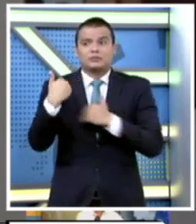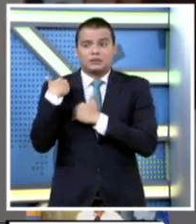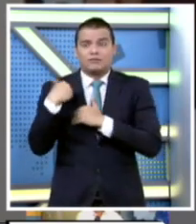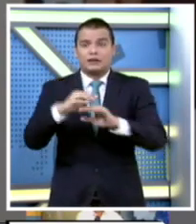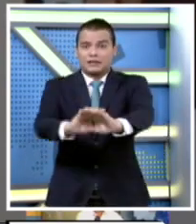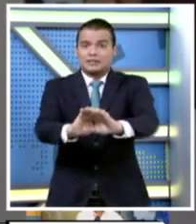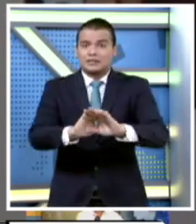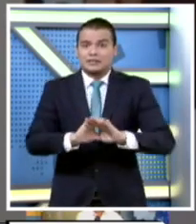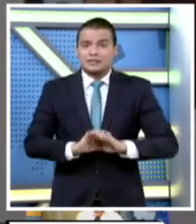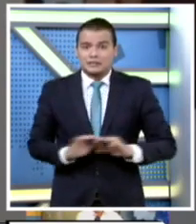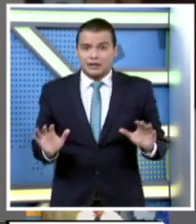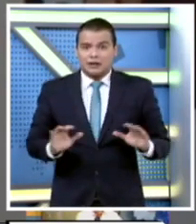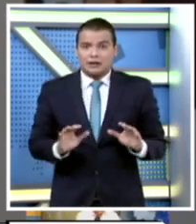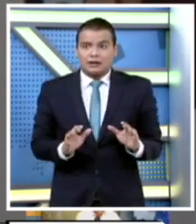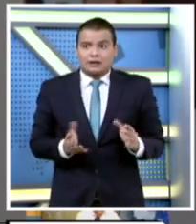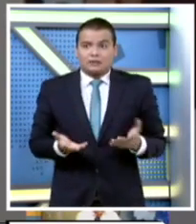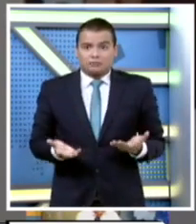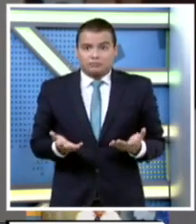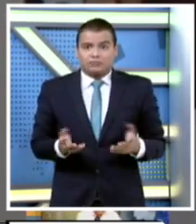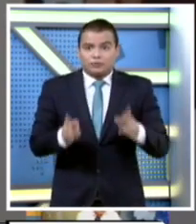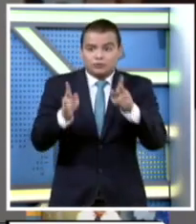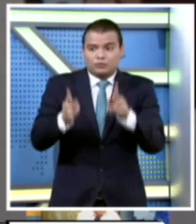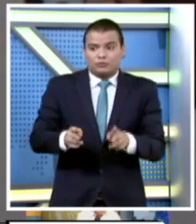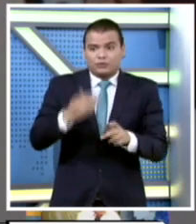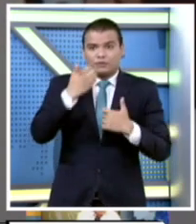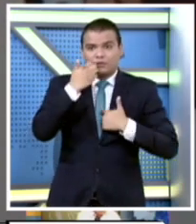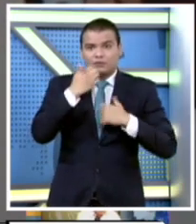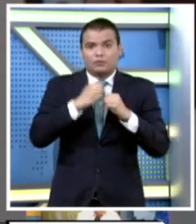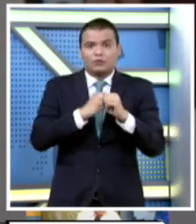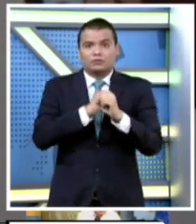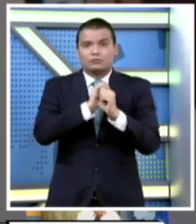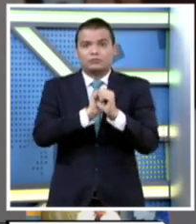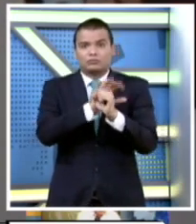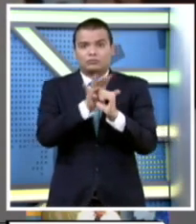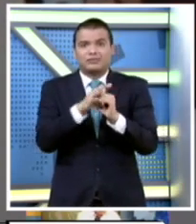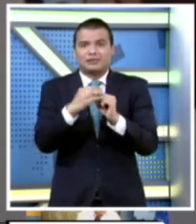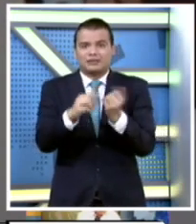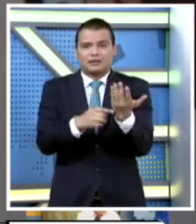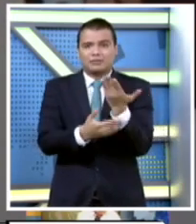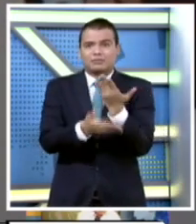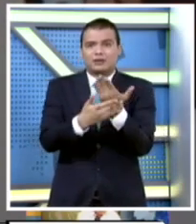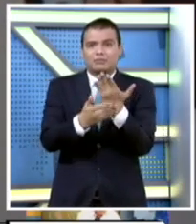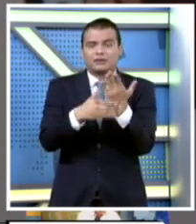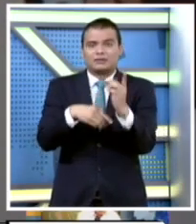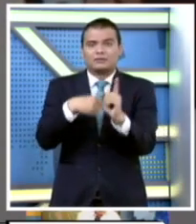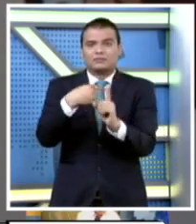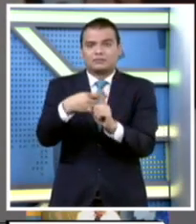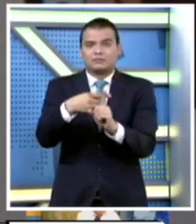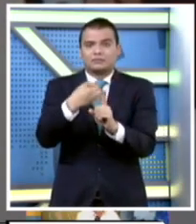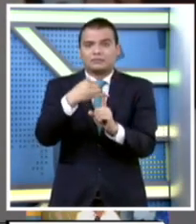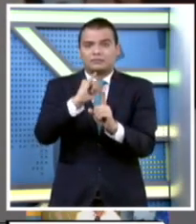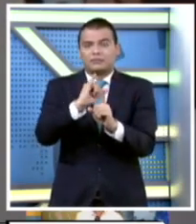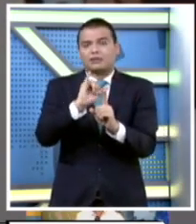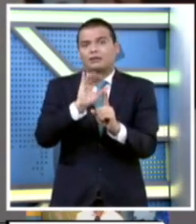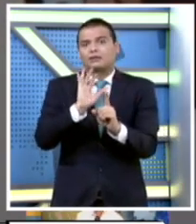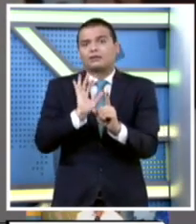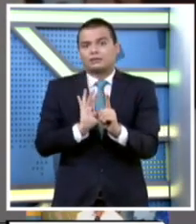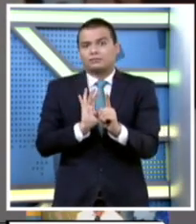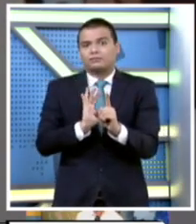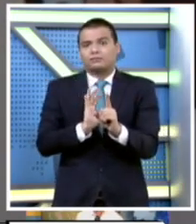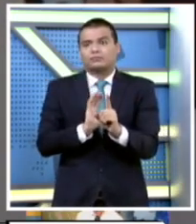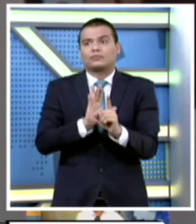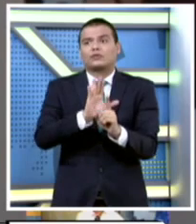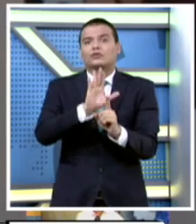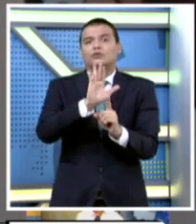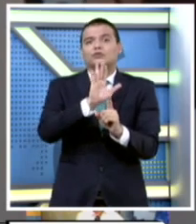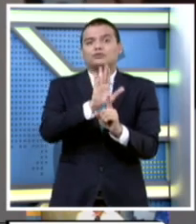una persona es positiva para el virus, debe guardar un estricto aislamiento. No puede salir a jugar dominó con